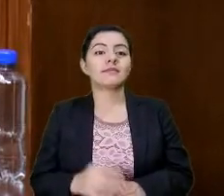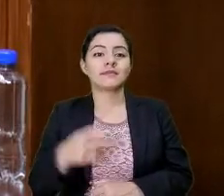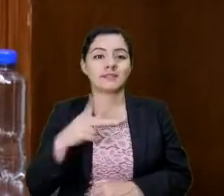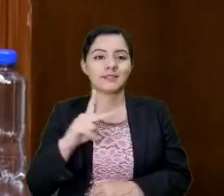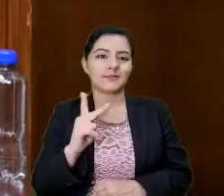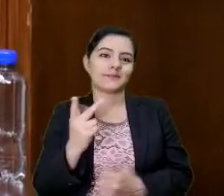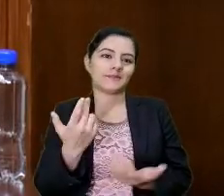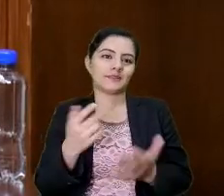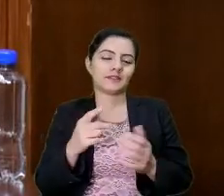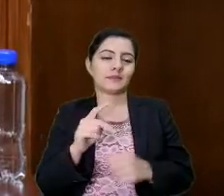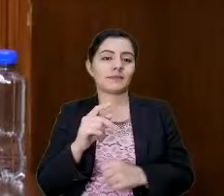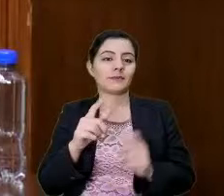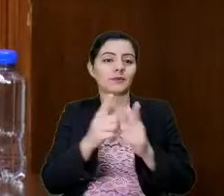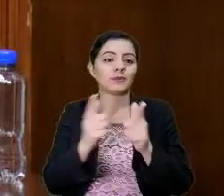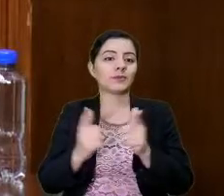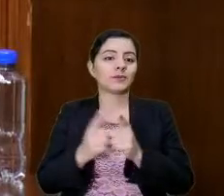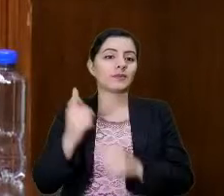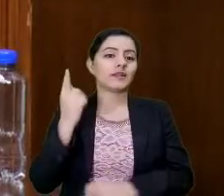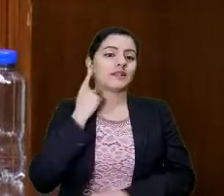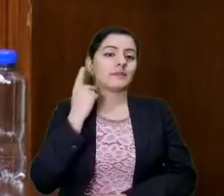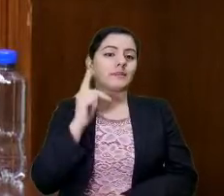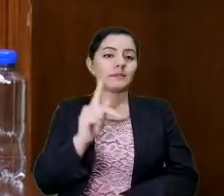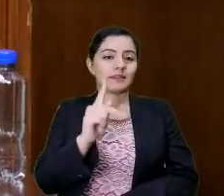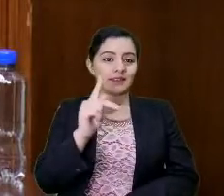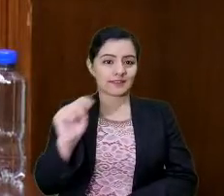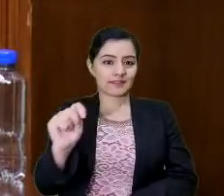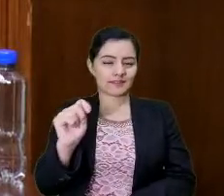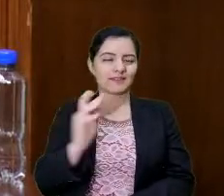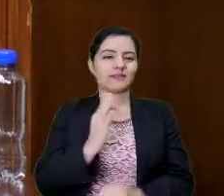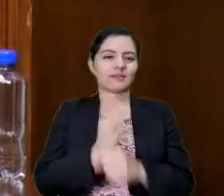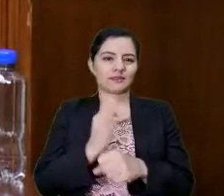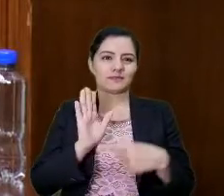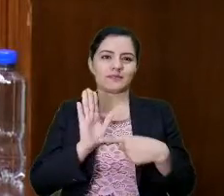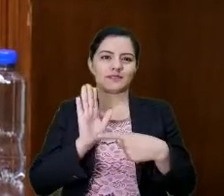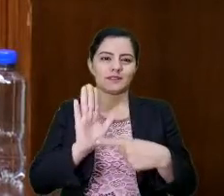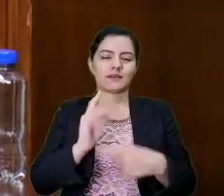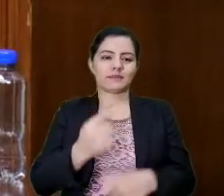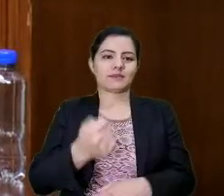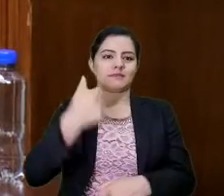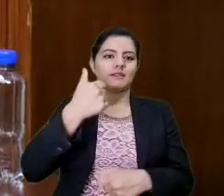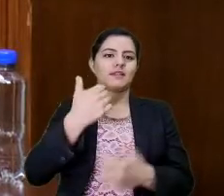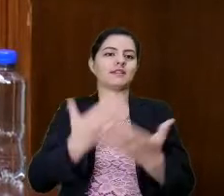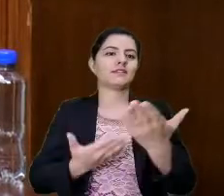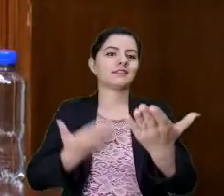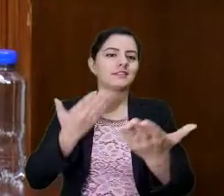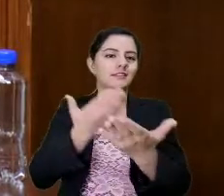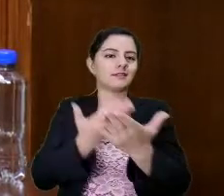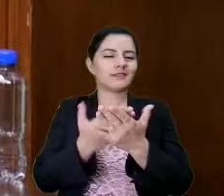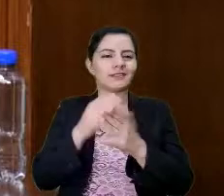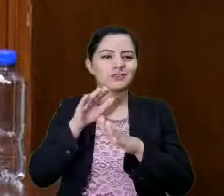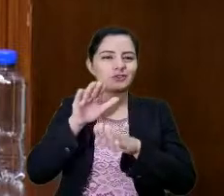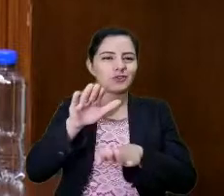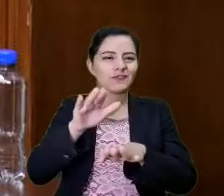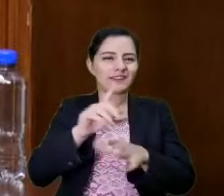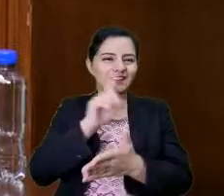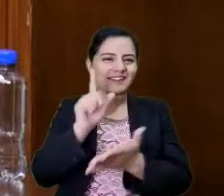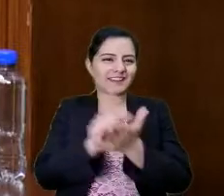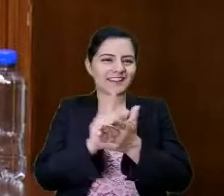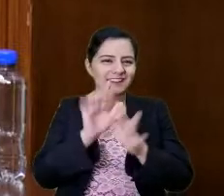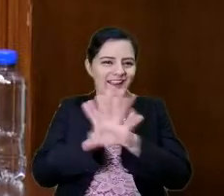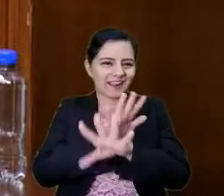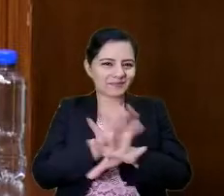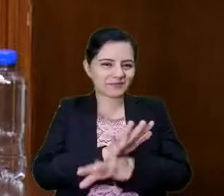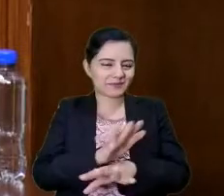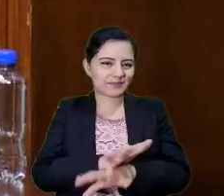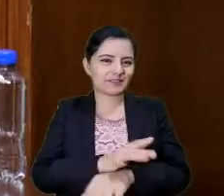Trabajo va a presentar en este momento su primera iniciativa en materia de reformas al Poder